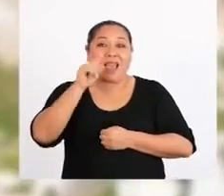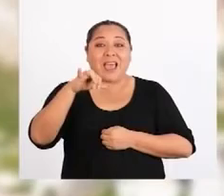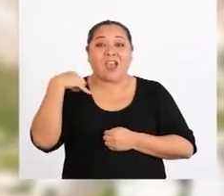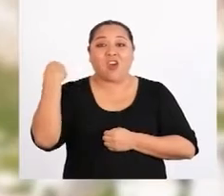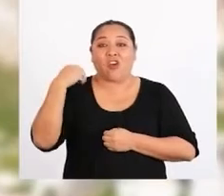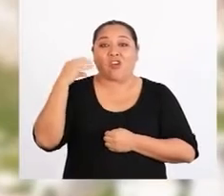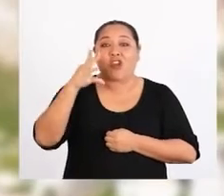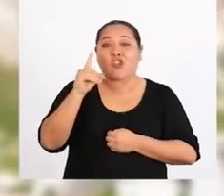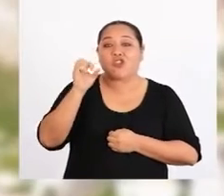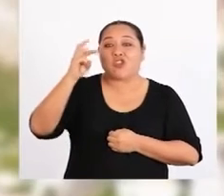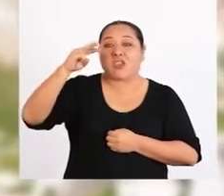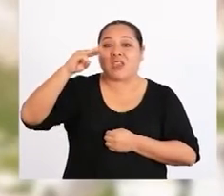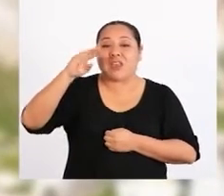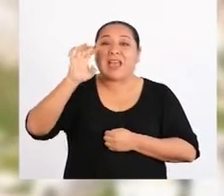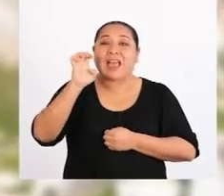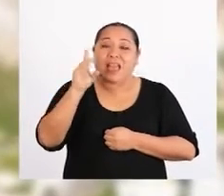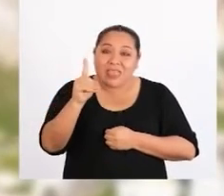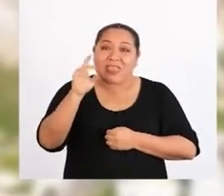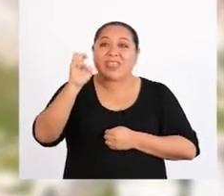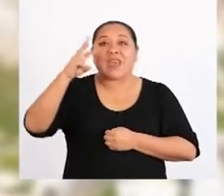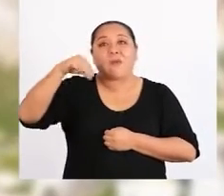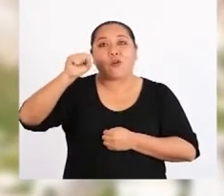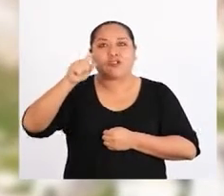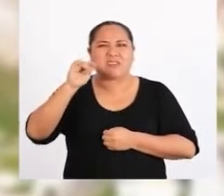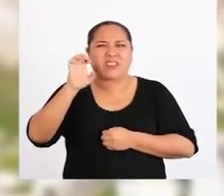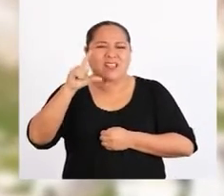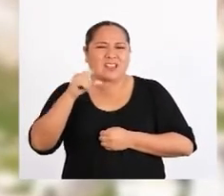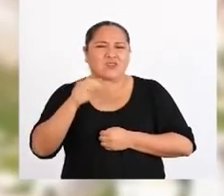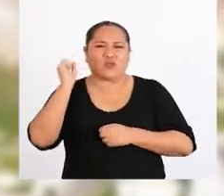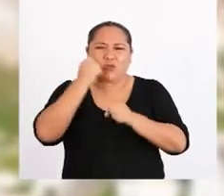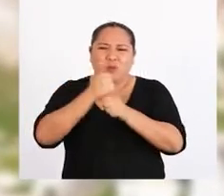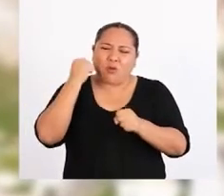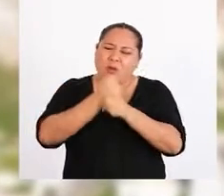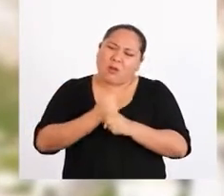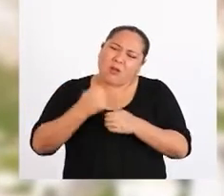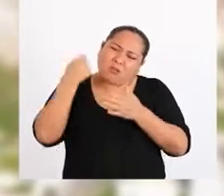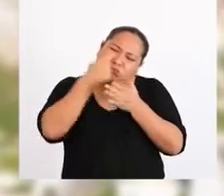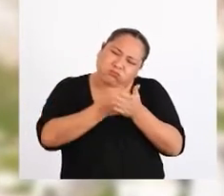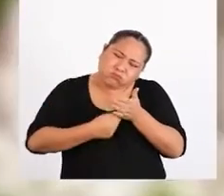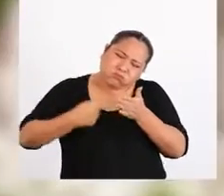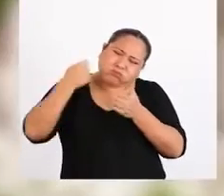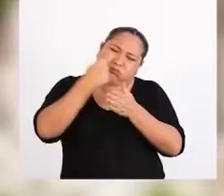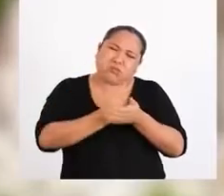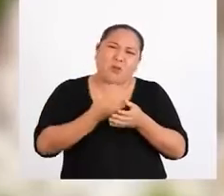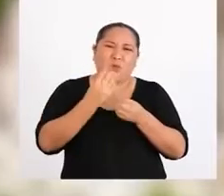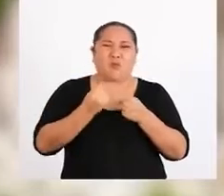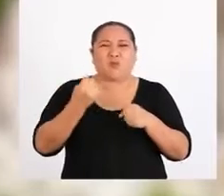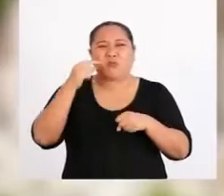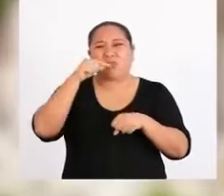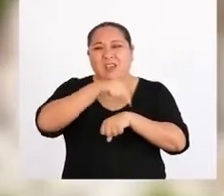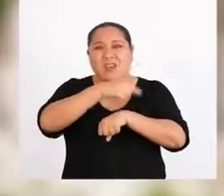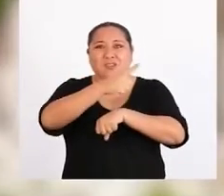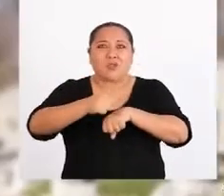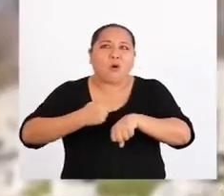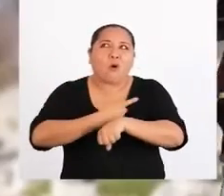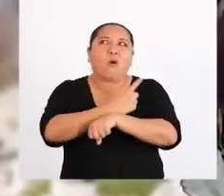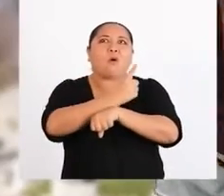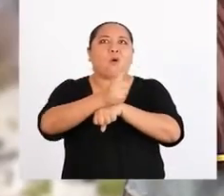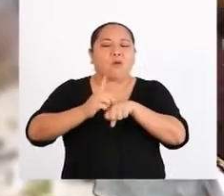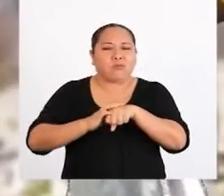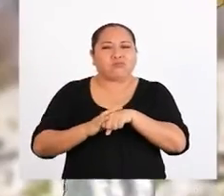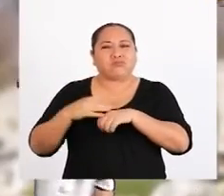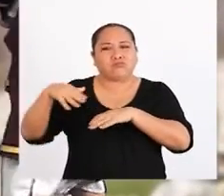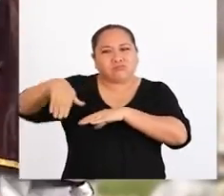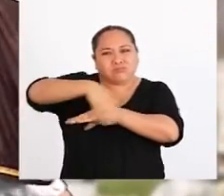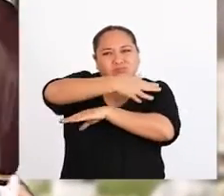El joven Demóstenes tenía un trabajo duro, de extenuantes horas a la intemperie, pero soñaba con ser